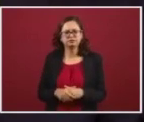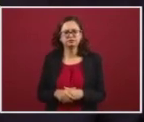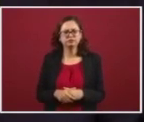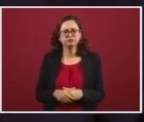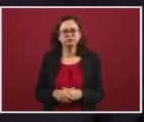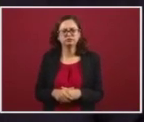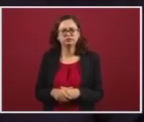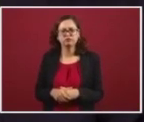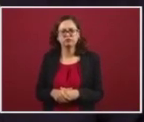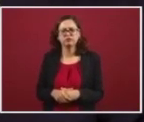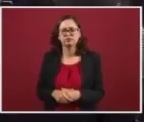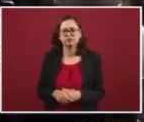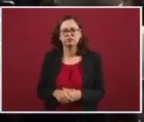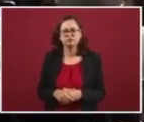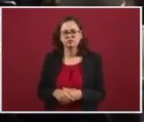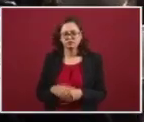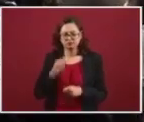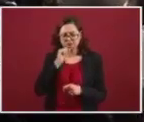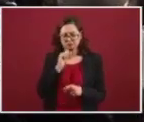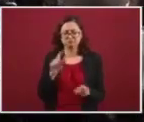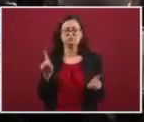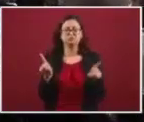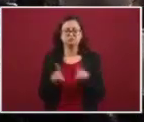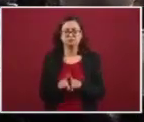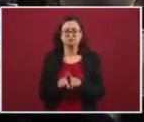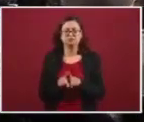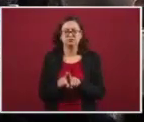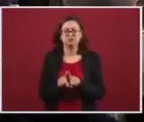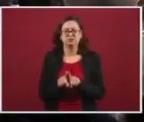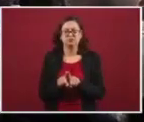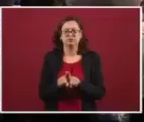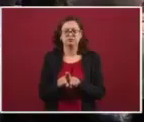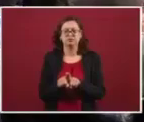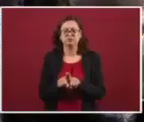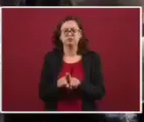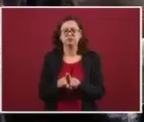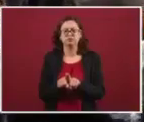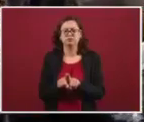y también mide